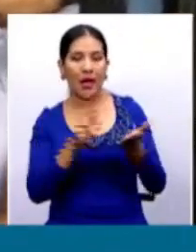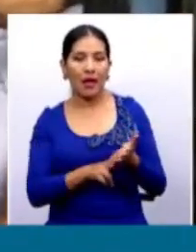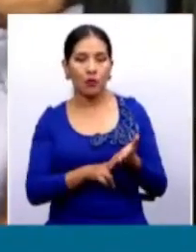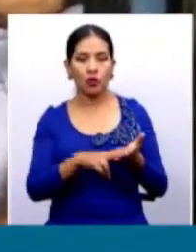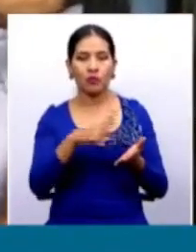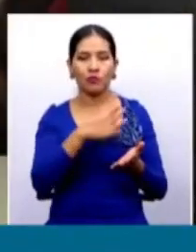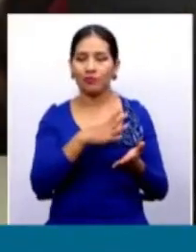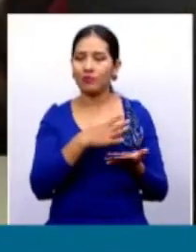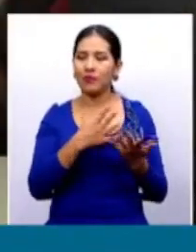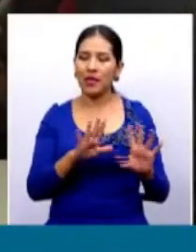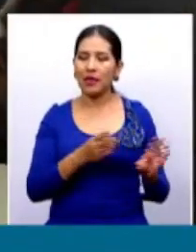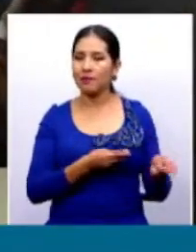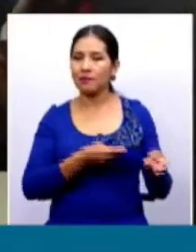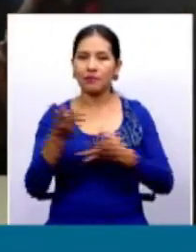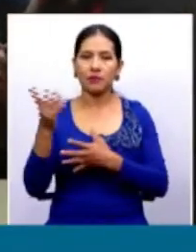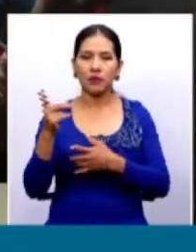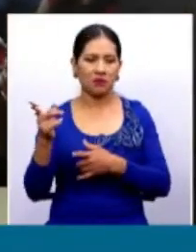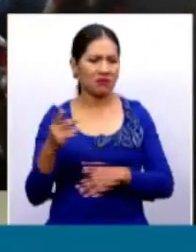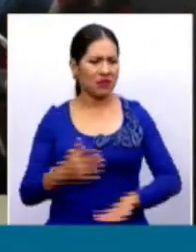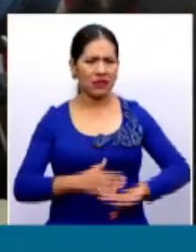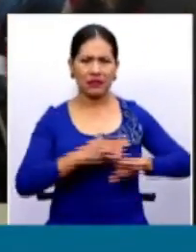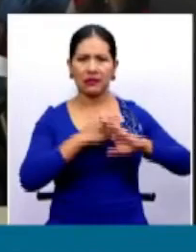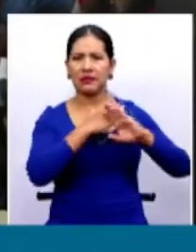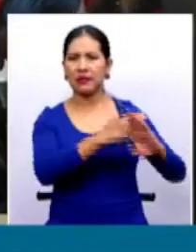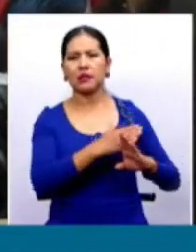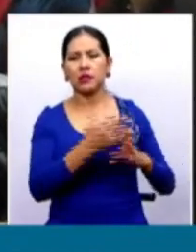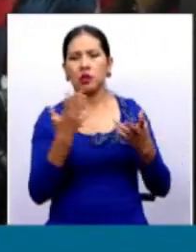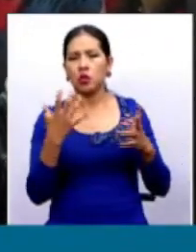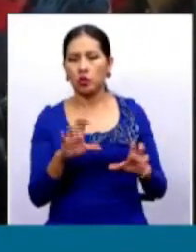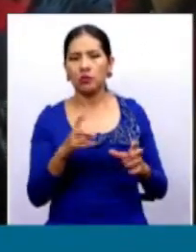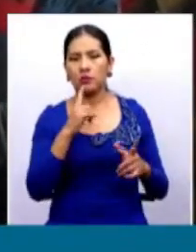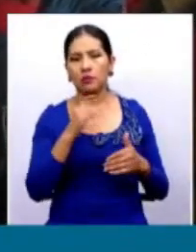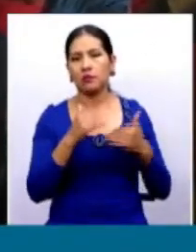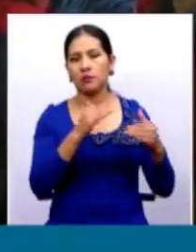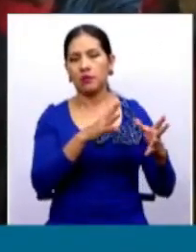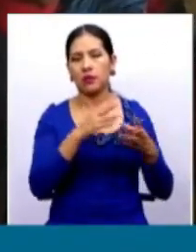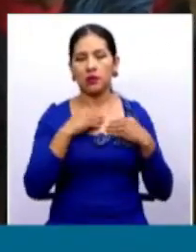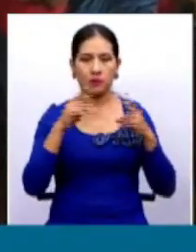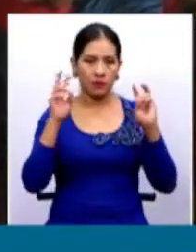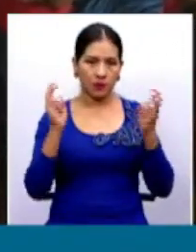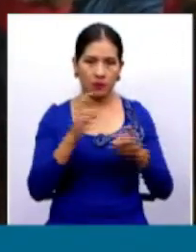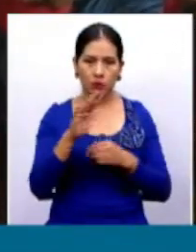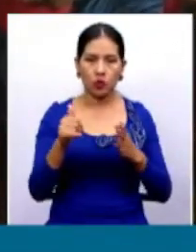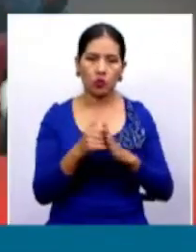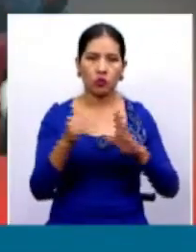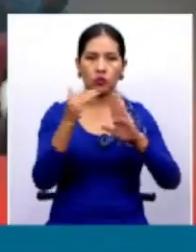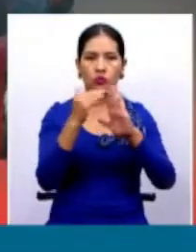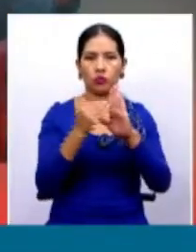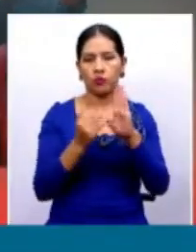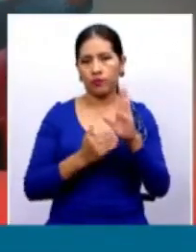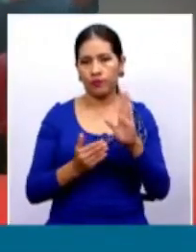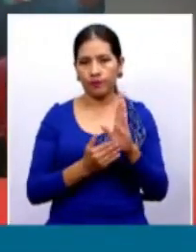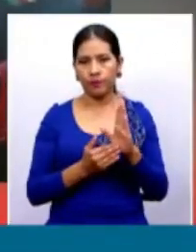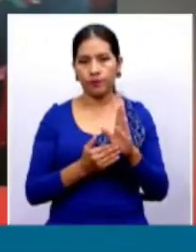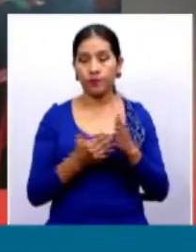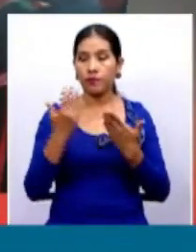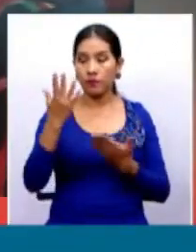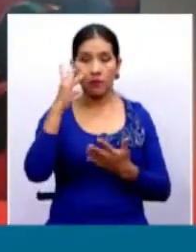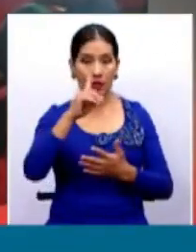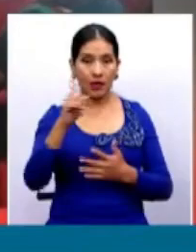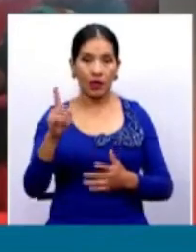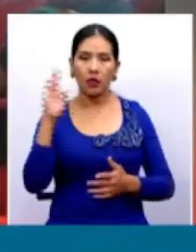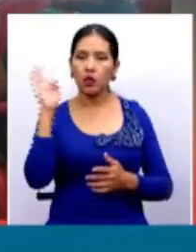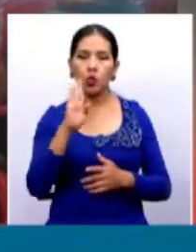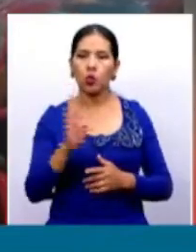la malla curricular o los contenidos curriculares entonces Ellos nunca han estado de acuerdo